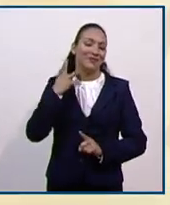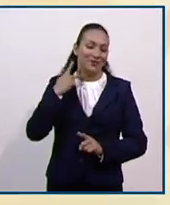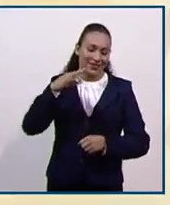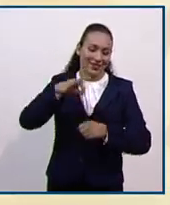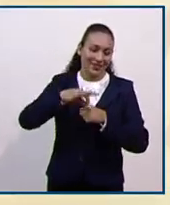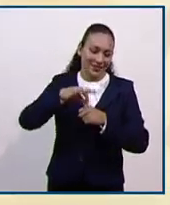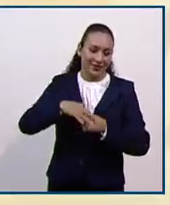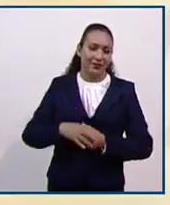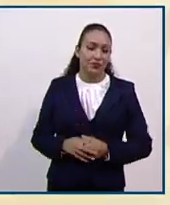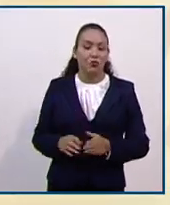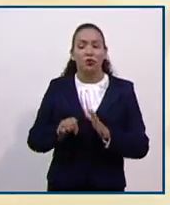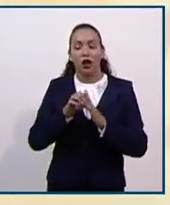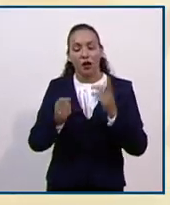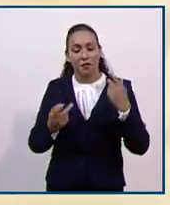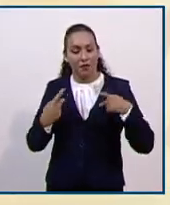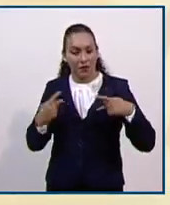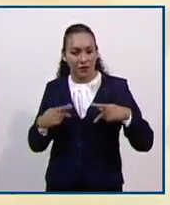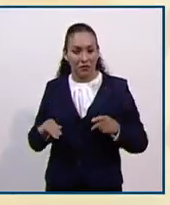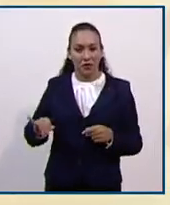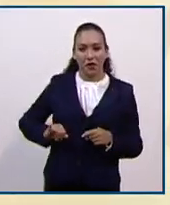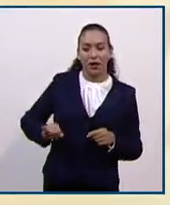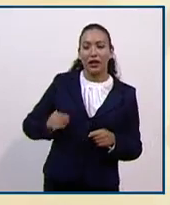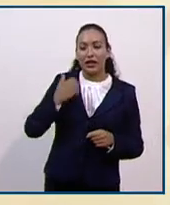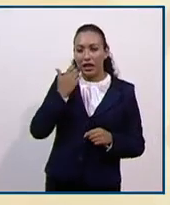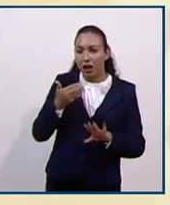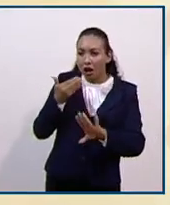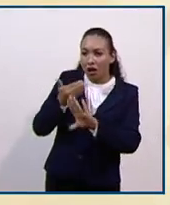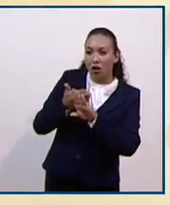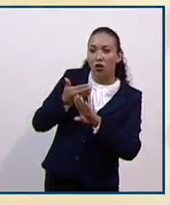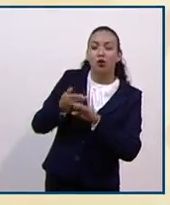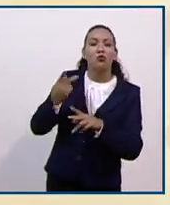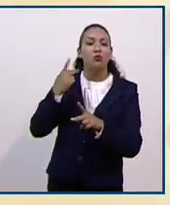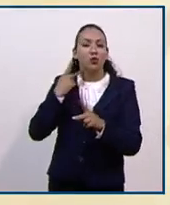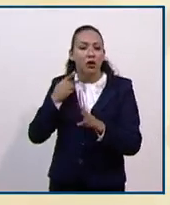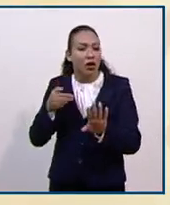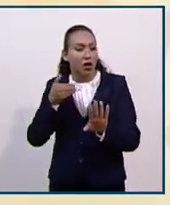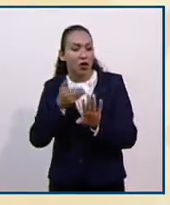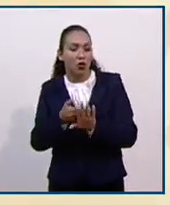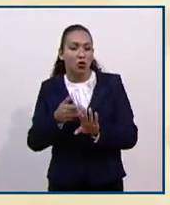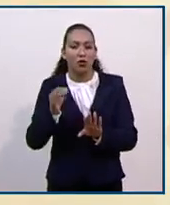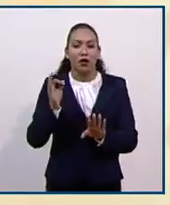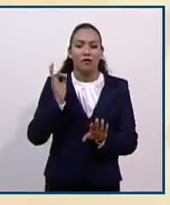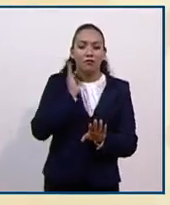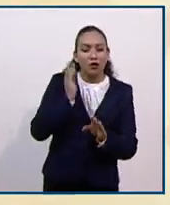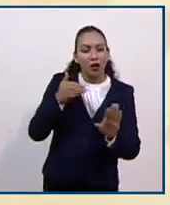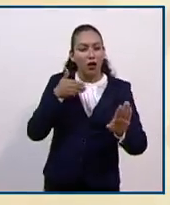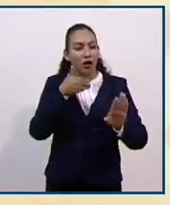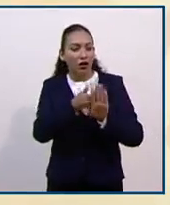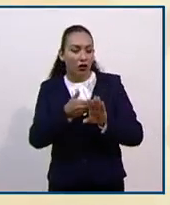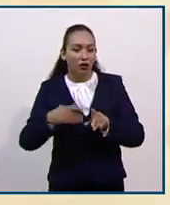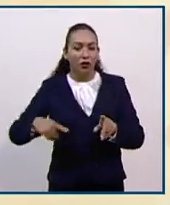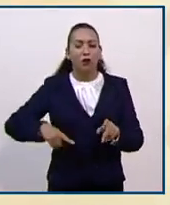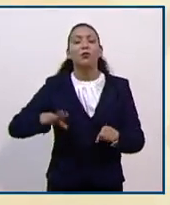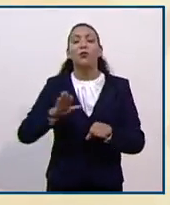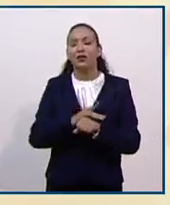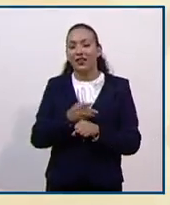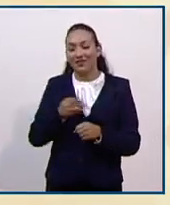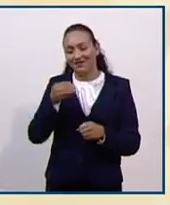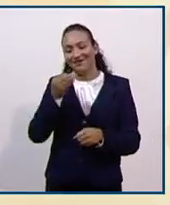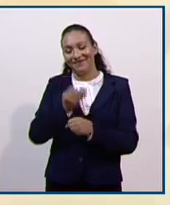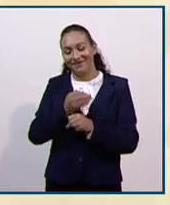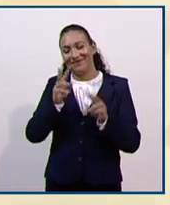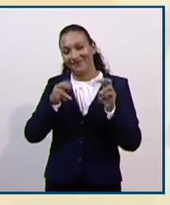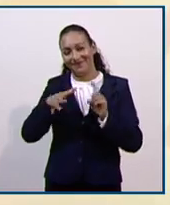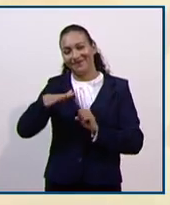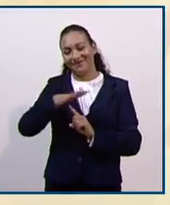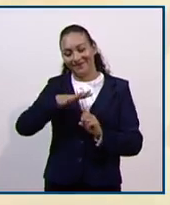algunos interesados en sacar raja política a situaciones como las que vivimos y anuncia la necesidad de un juicio político,